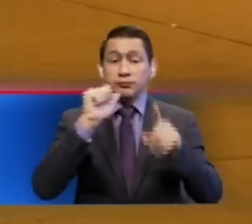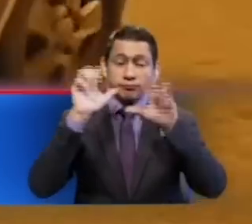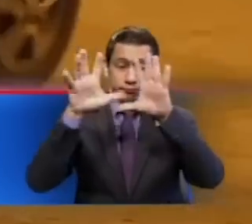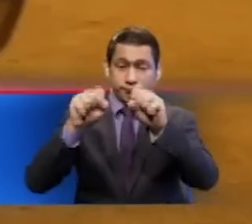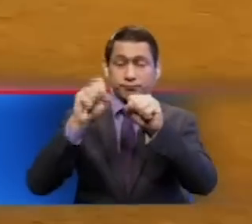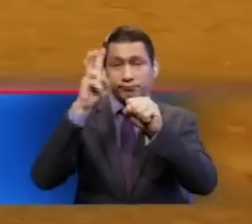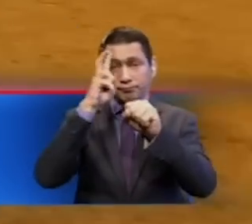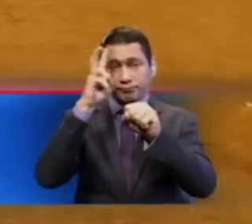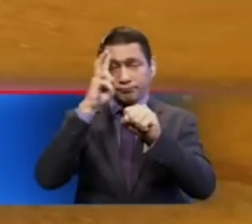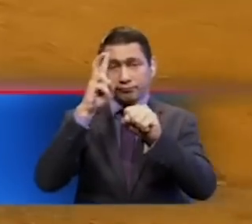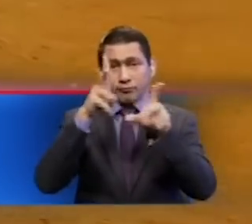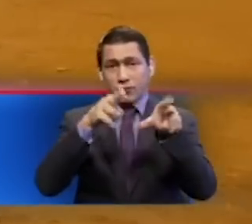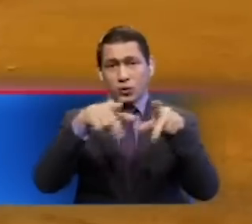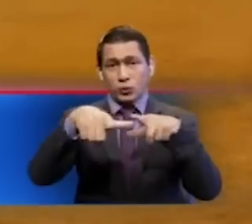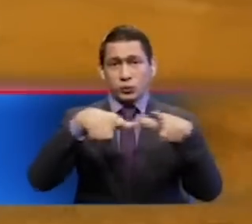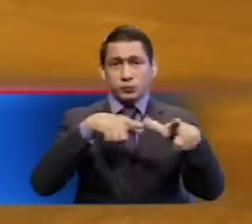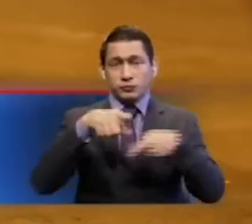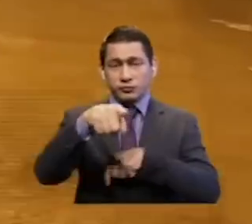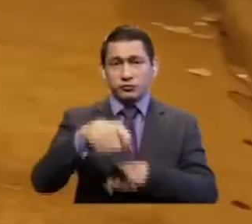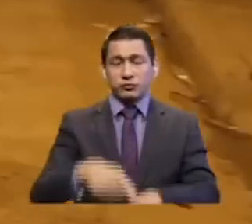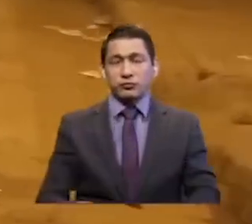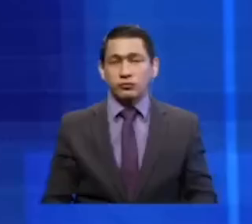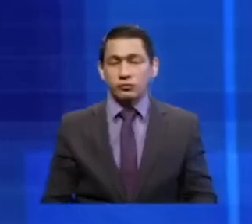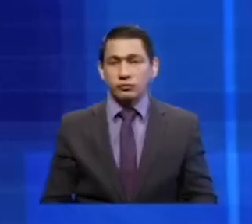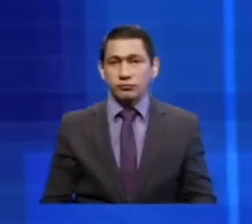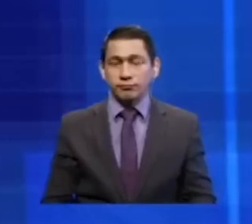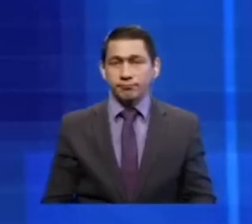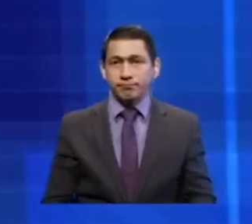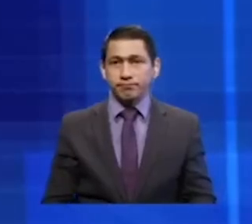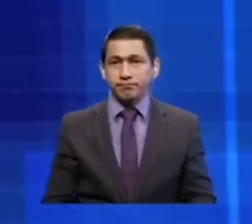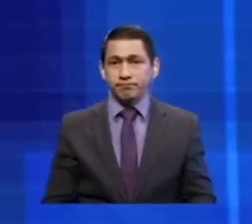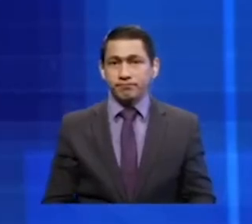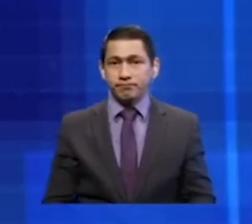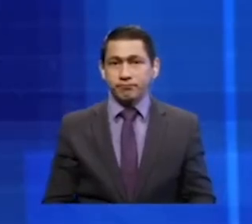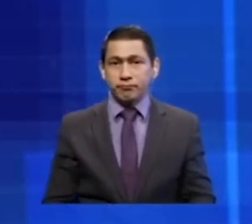Nilo Domínguez, TC Televisión.